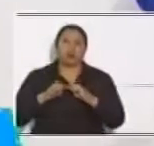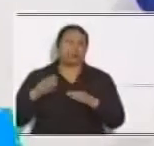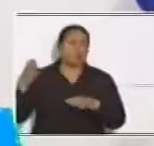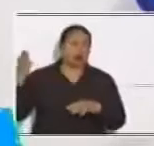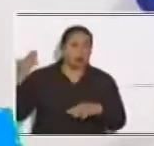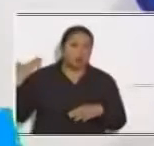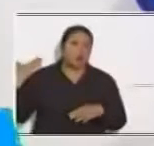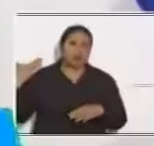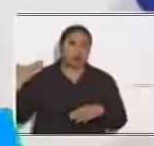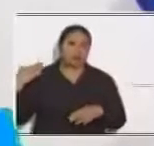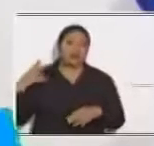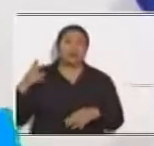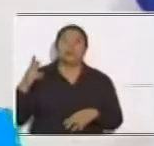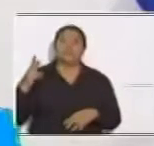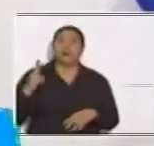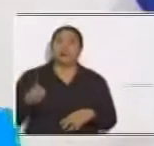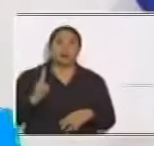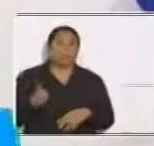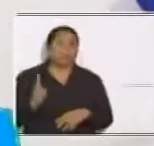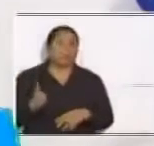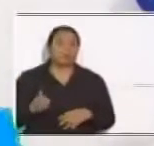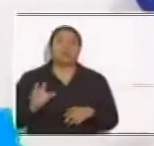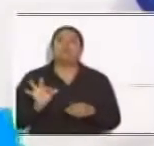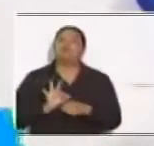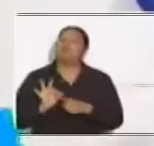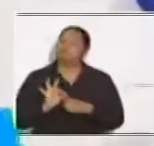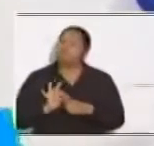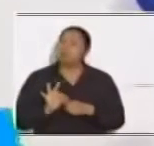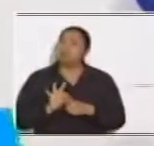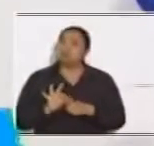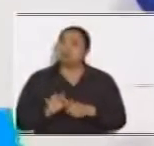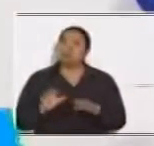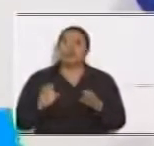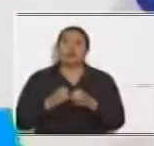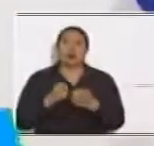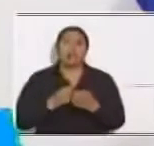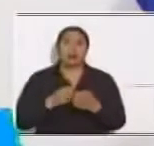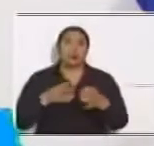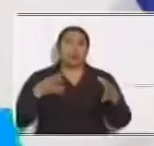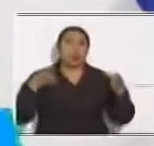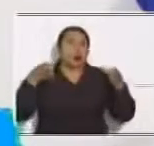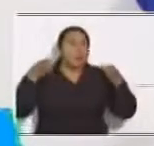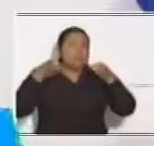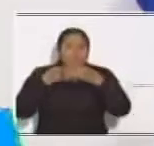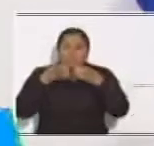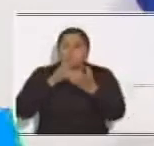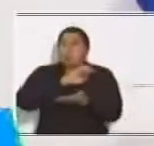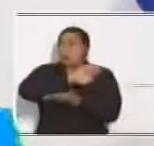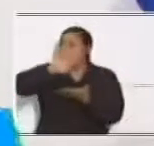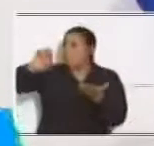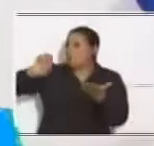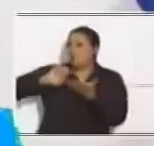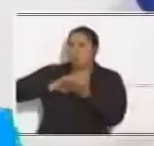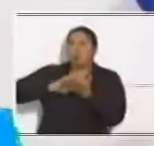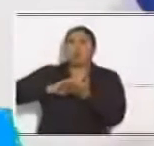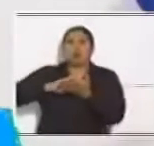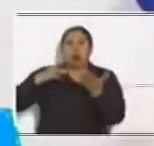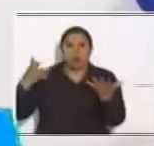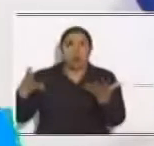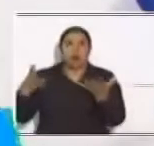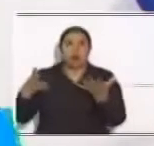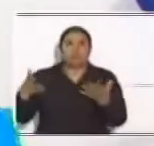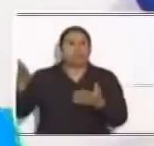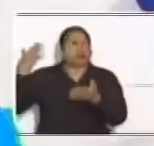que se dedicaron pueblos enteros a cultivar estos conocimientos. Hasta lo consideraban una religión,